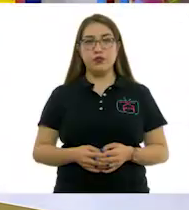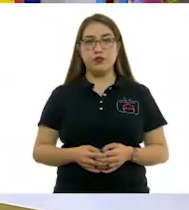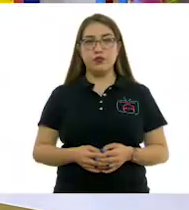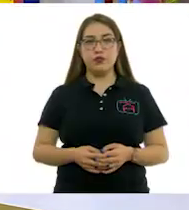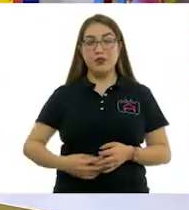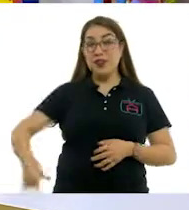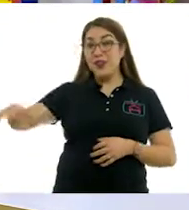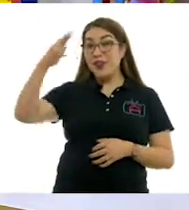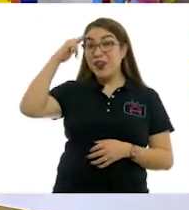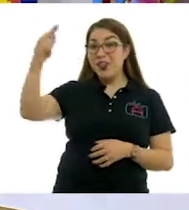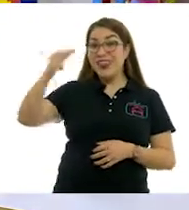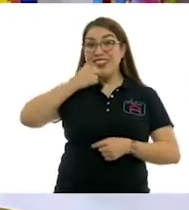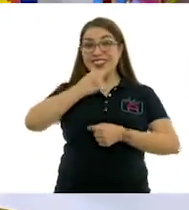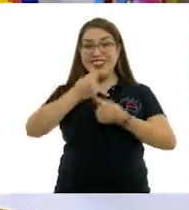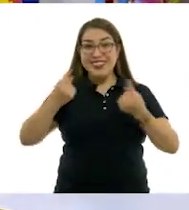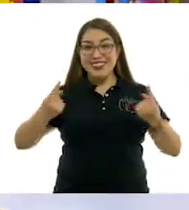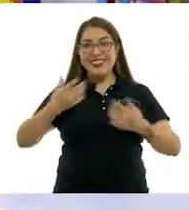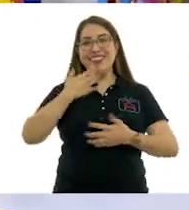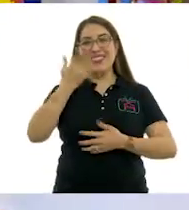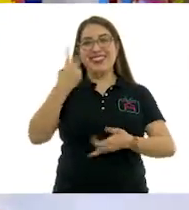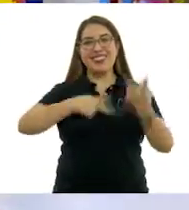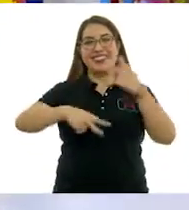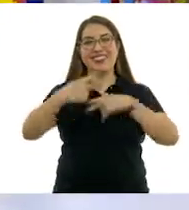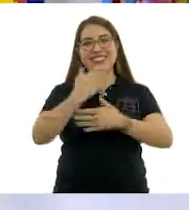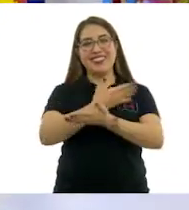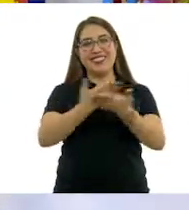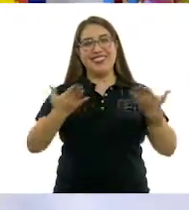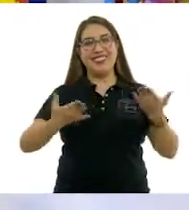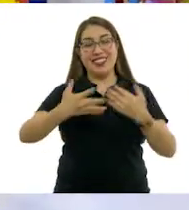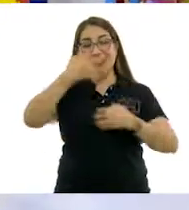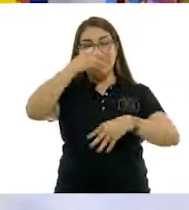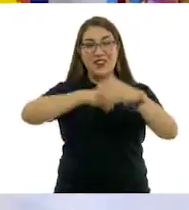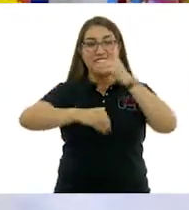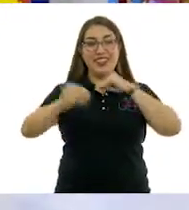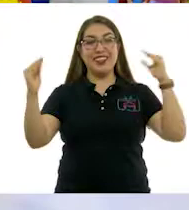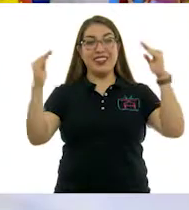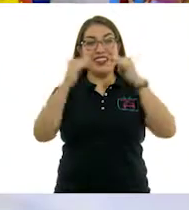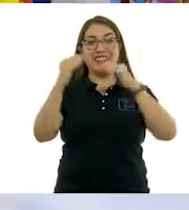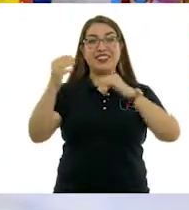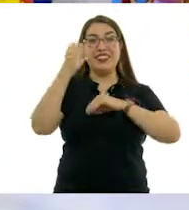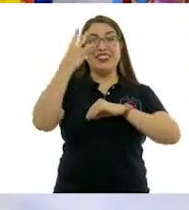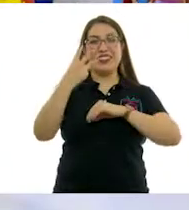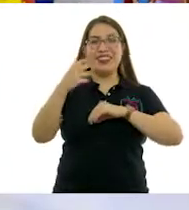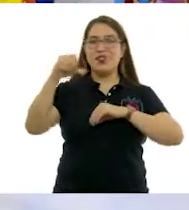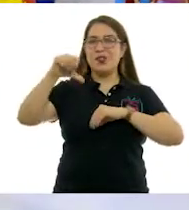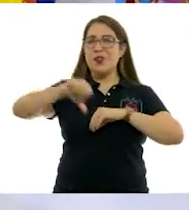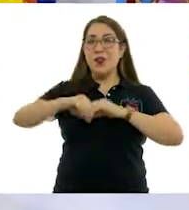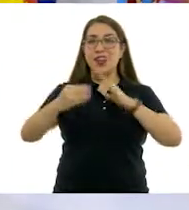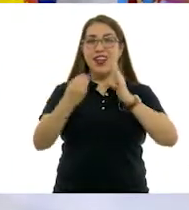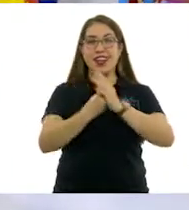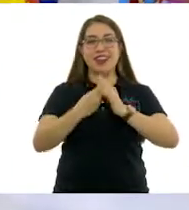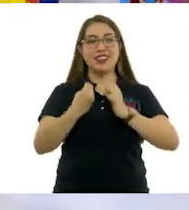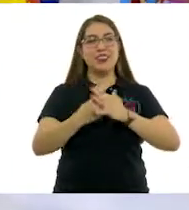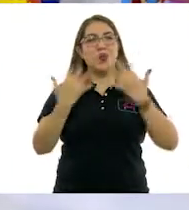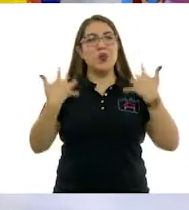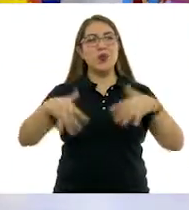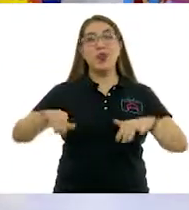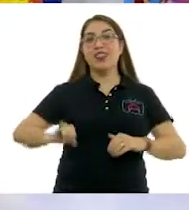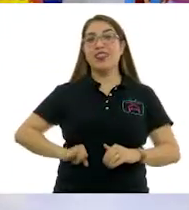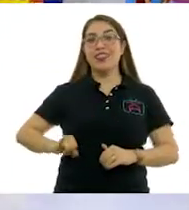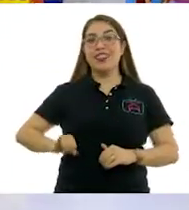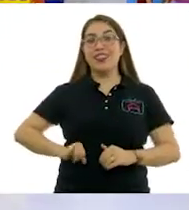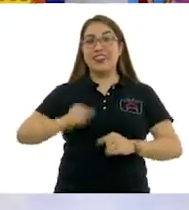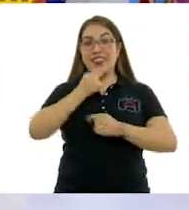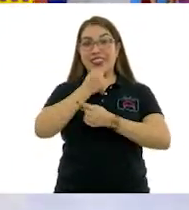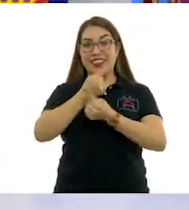¡Ay! Hola niñas y niños, bienvenidas y bienvenidos a Aprende en Casa 3. Hoy tenemos una clase muy interesante para niñas y niños